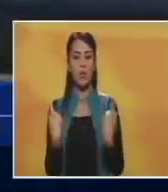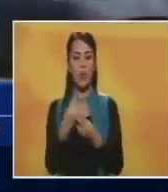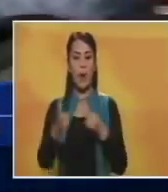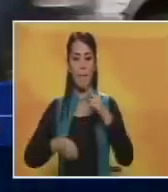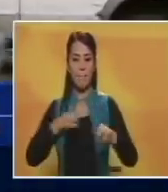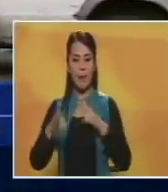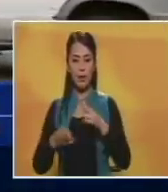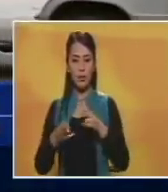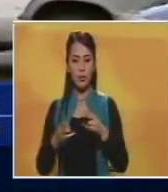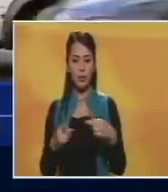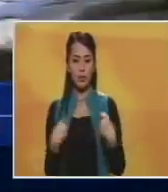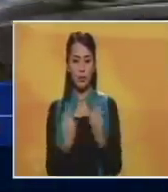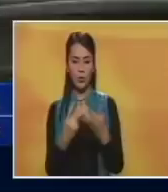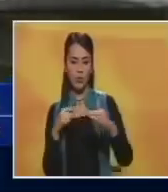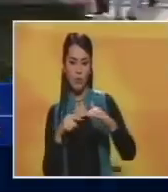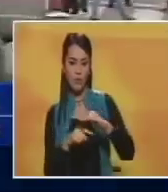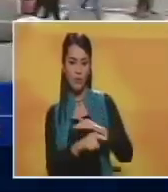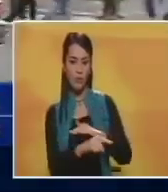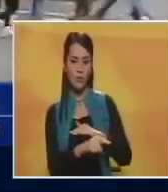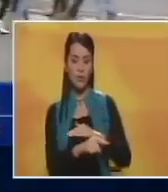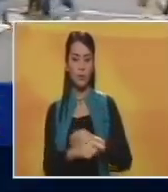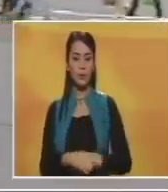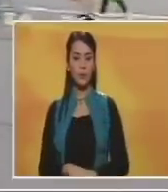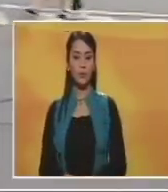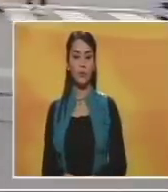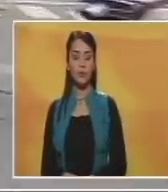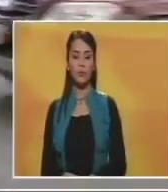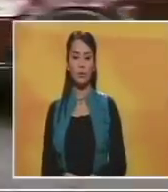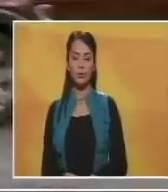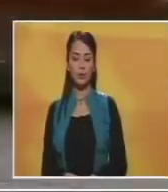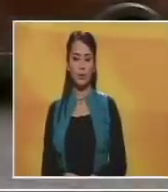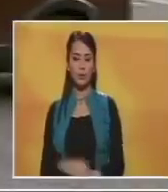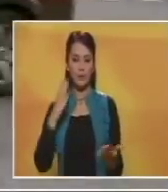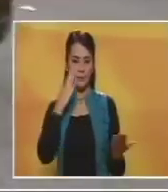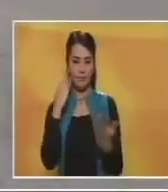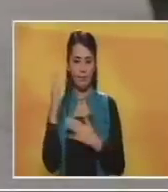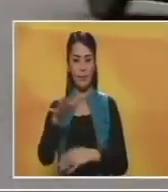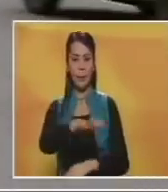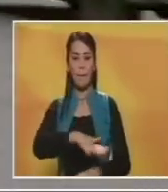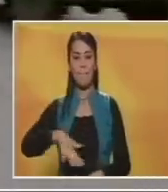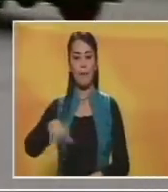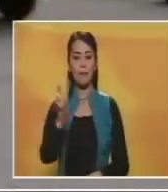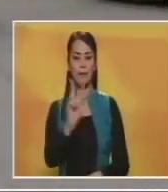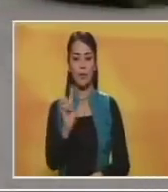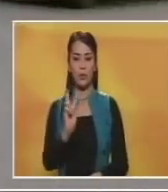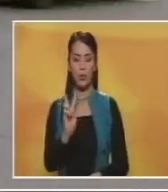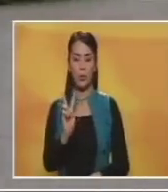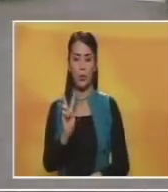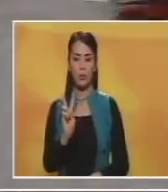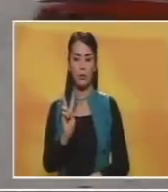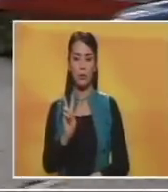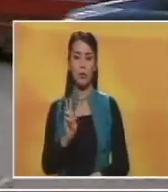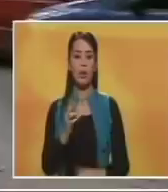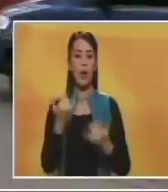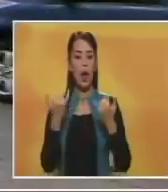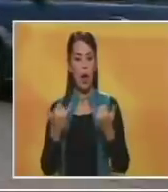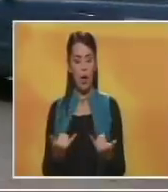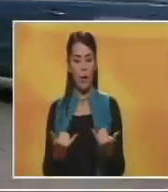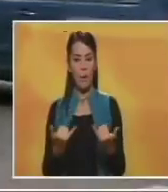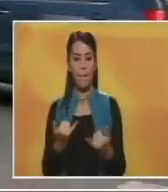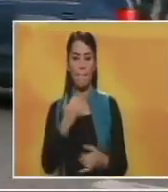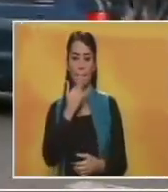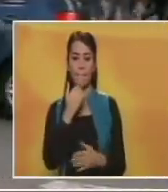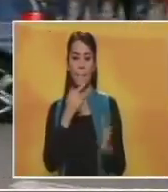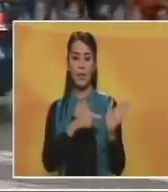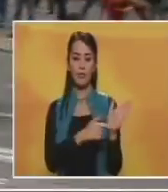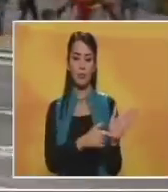acceso al transporte subterráneo que está aquí en Plaza Venezuela. Ya se lo vamos a poner en pantalla.